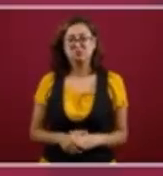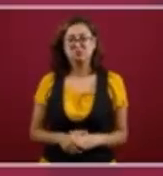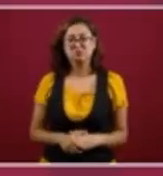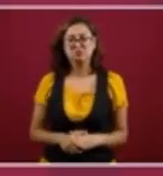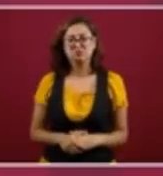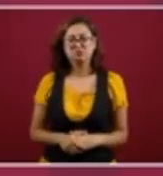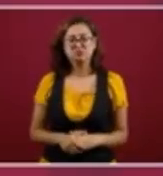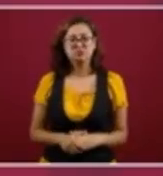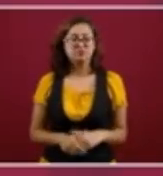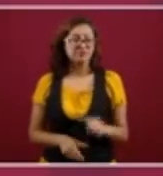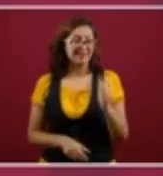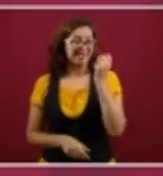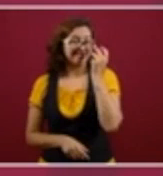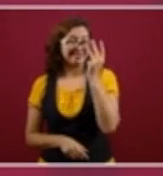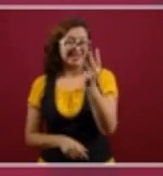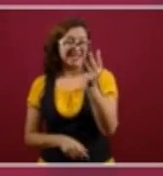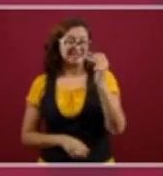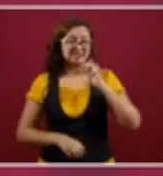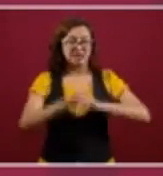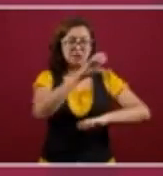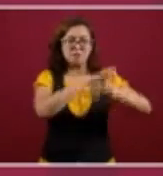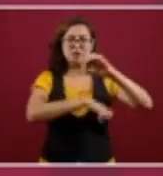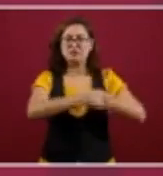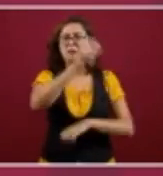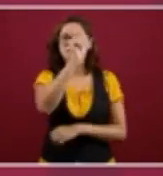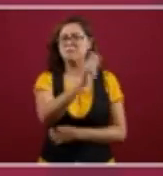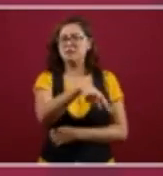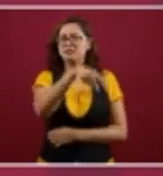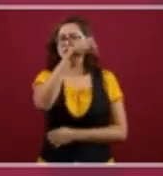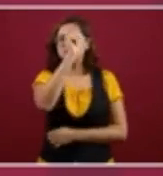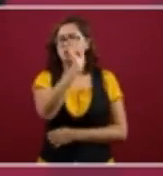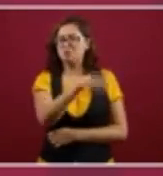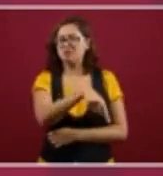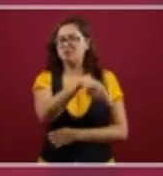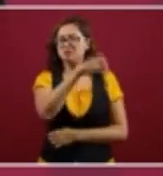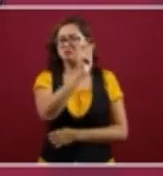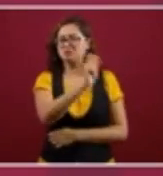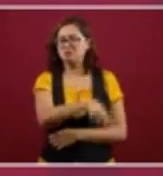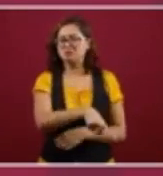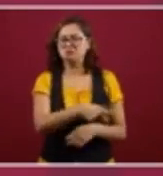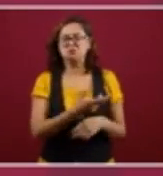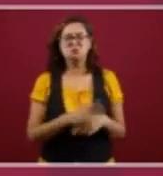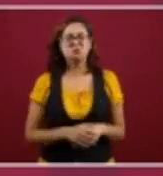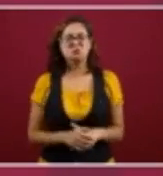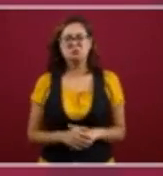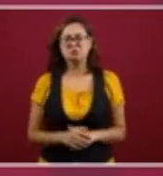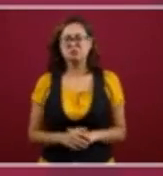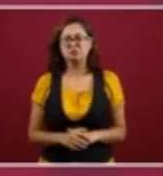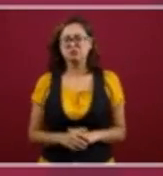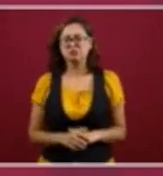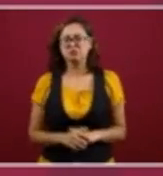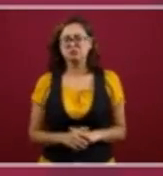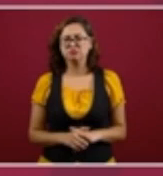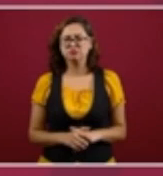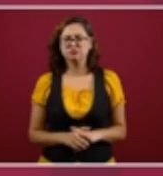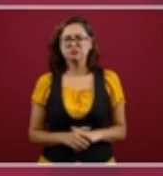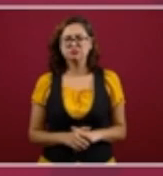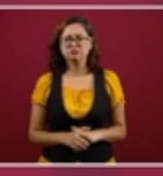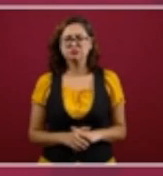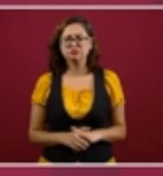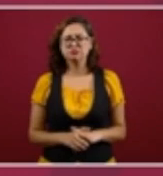Tres empresas vendían la mayor parte de esos medicamentos